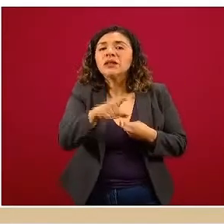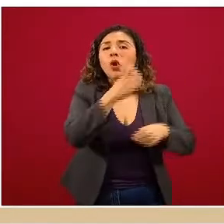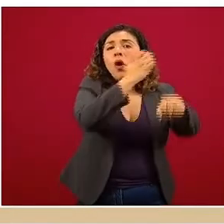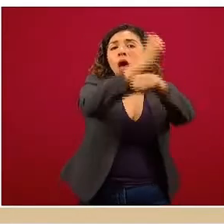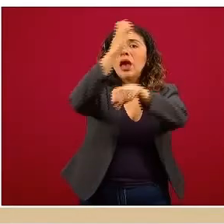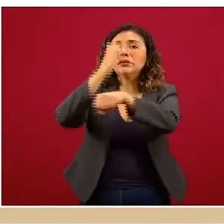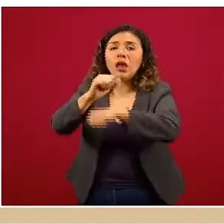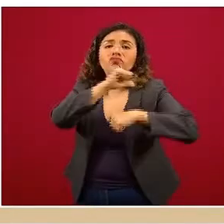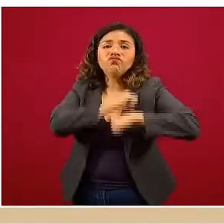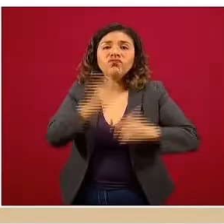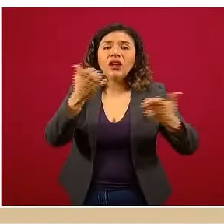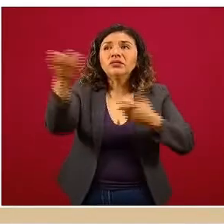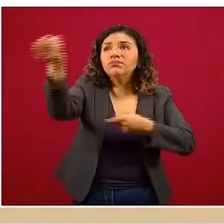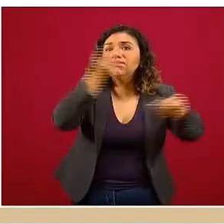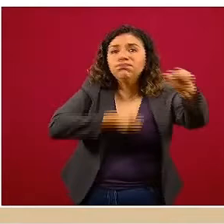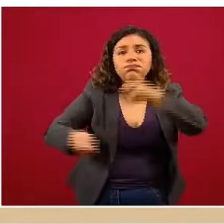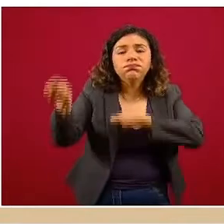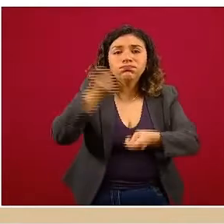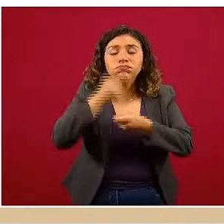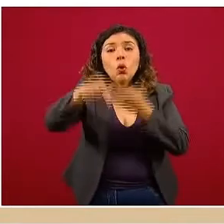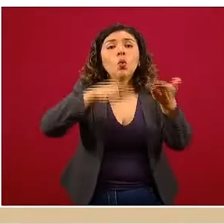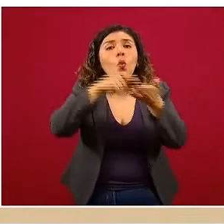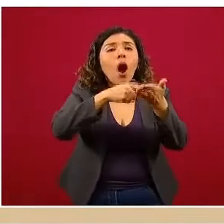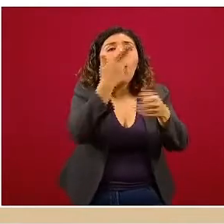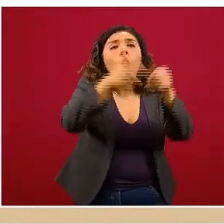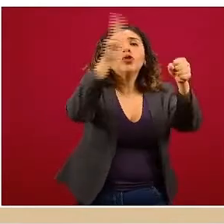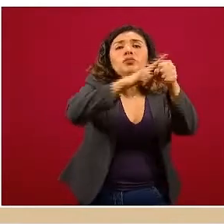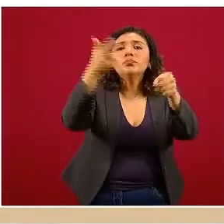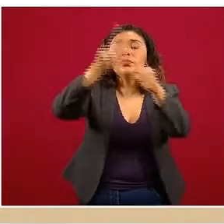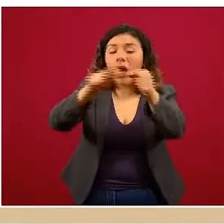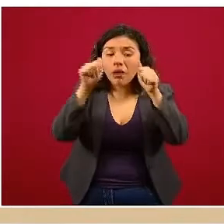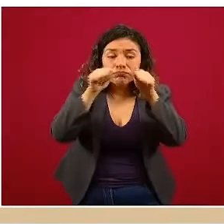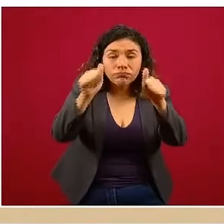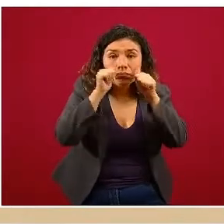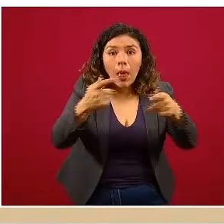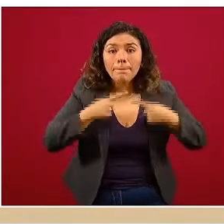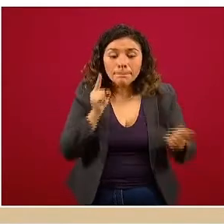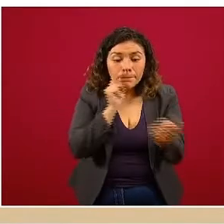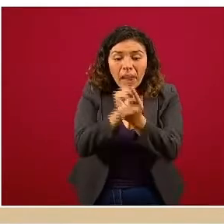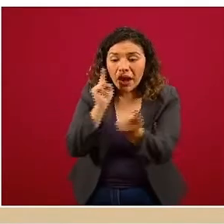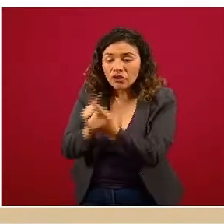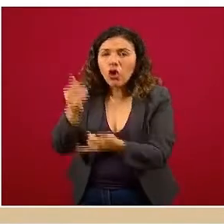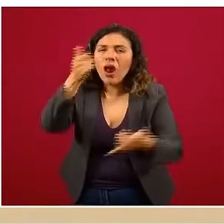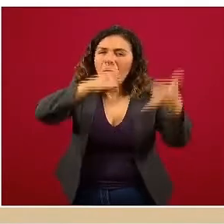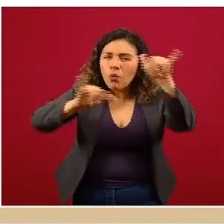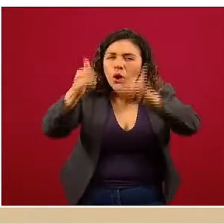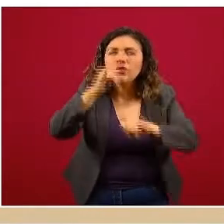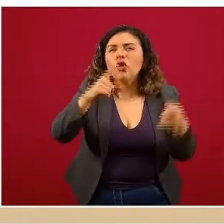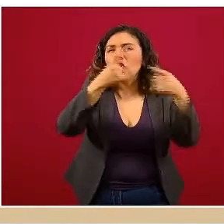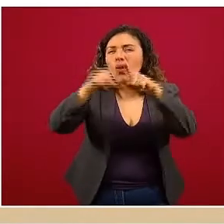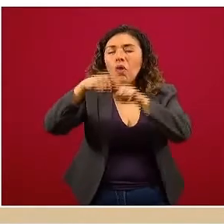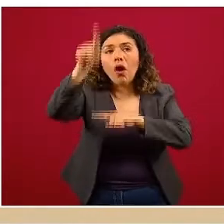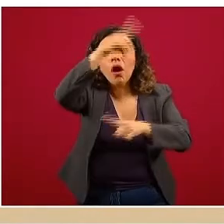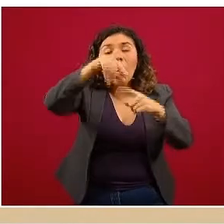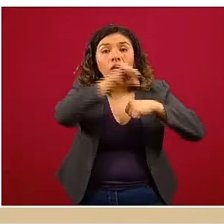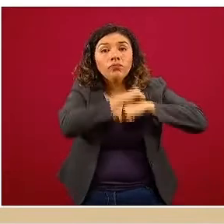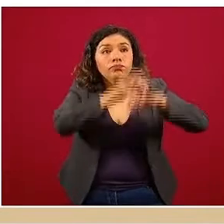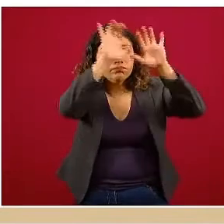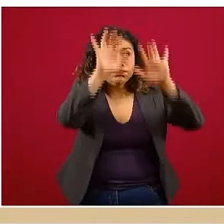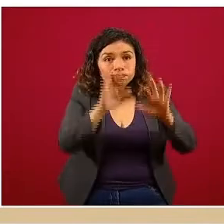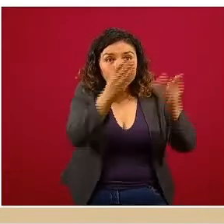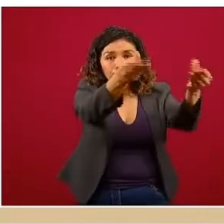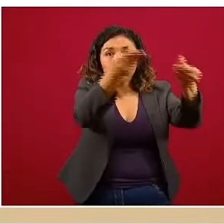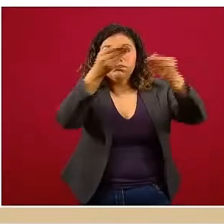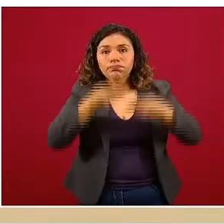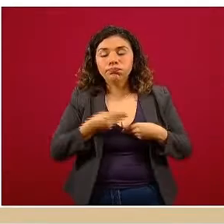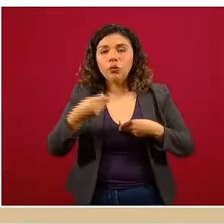entidades federativas, se produce en los hospitales que atienden a las personas y en los laboratorios estatales donde